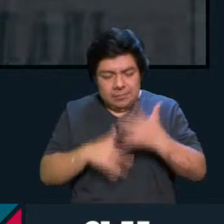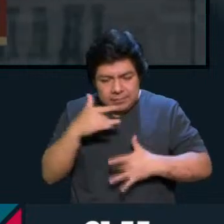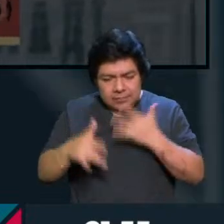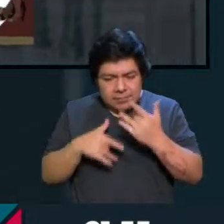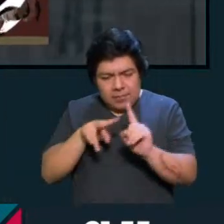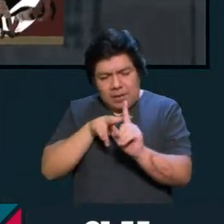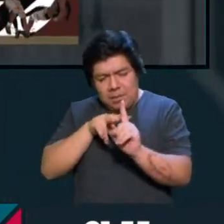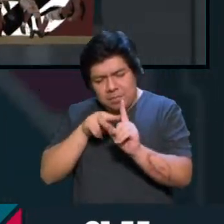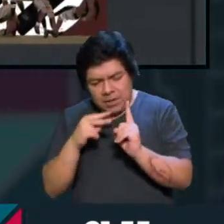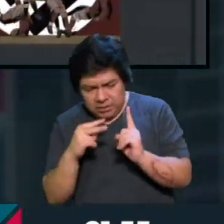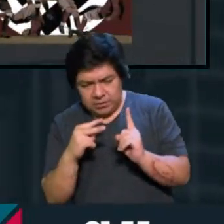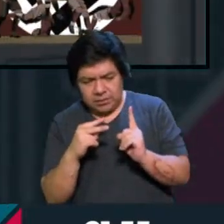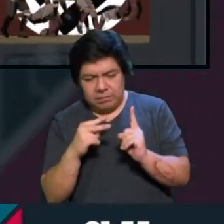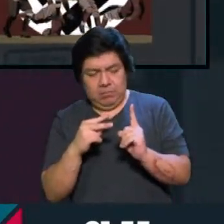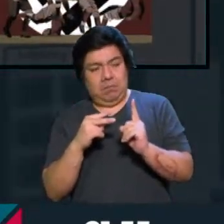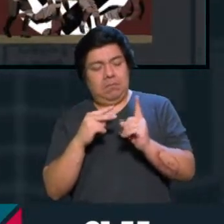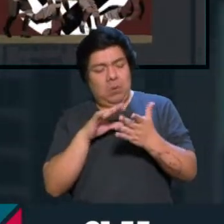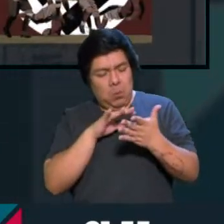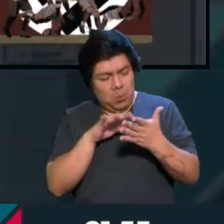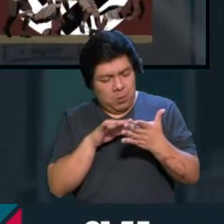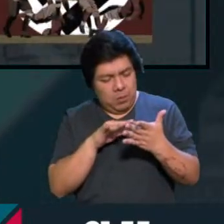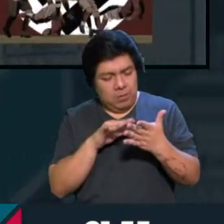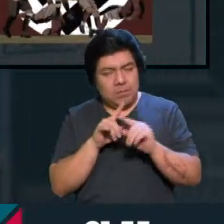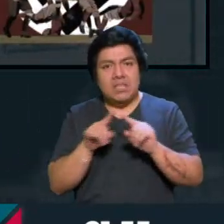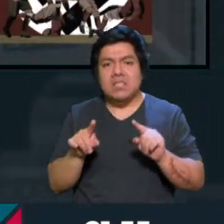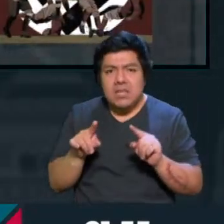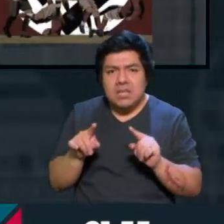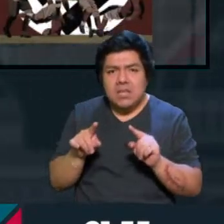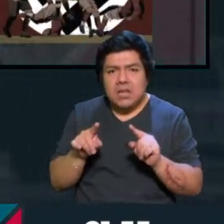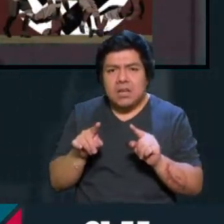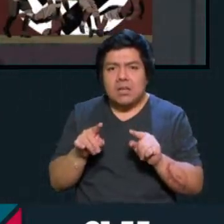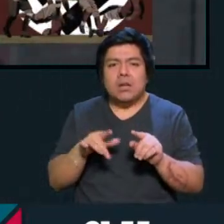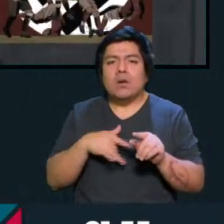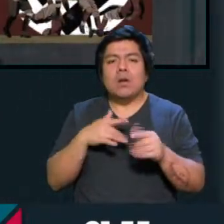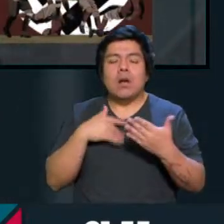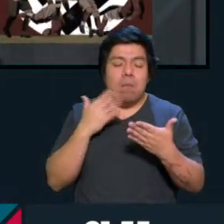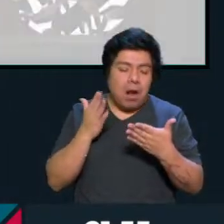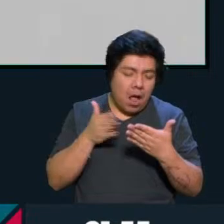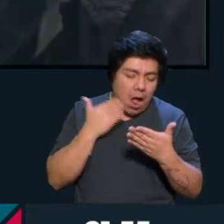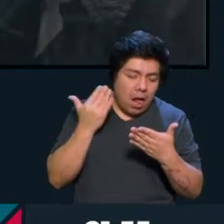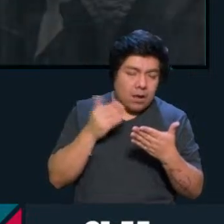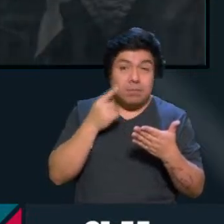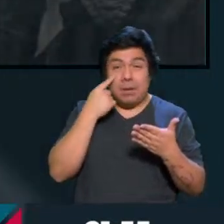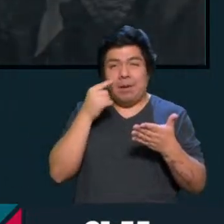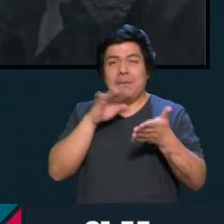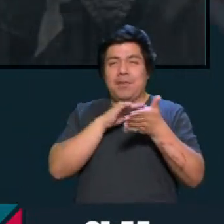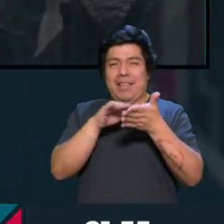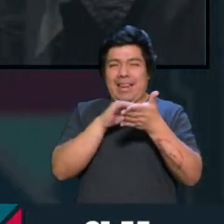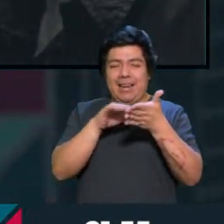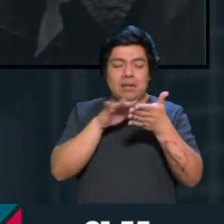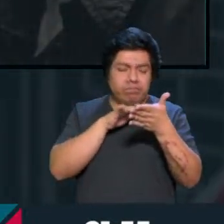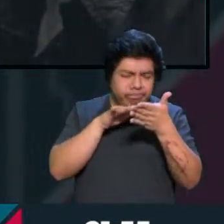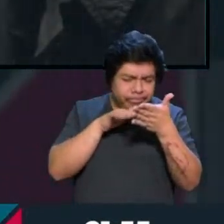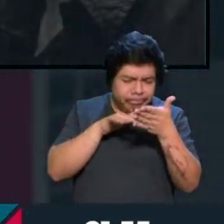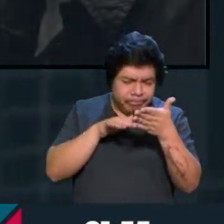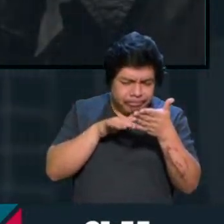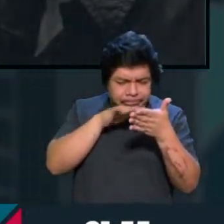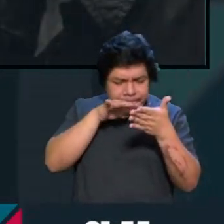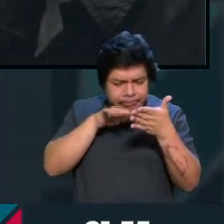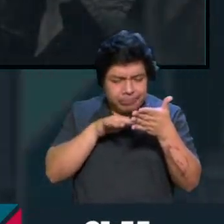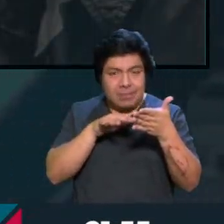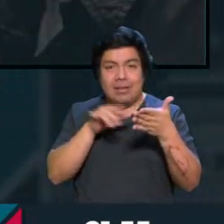de lectura diferente. Aquí no pasas los ojos por las líneas del libro, aquí tienes toda